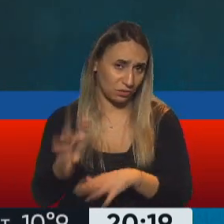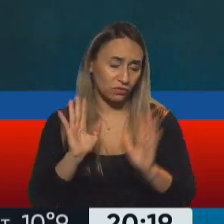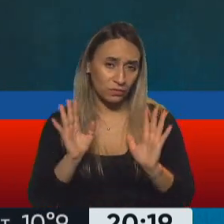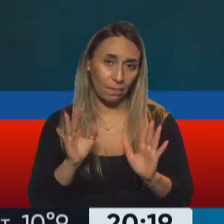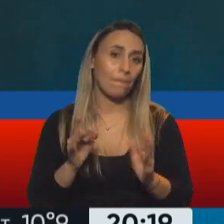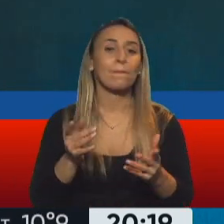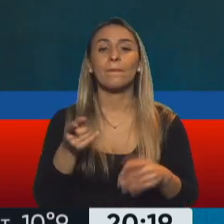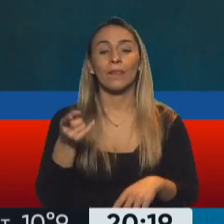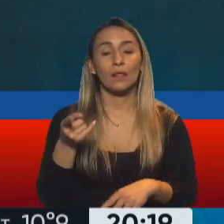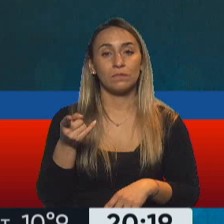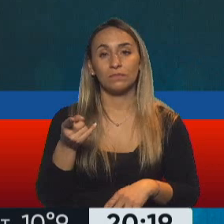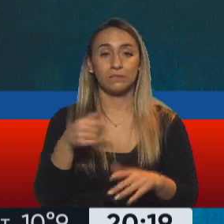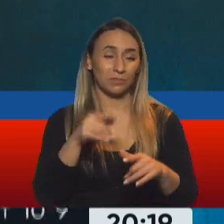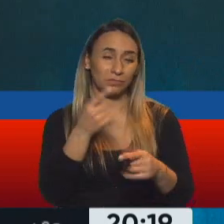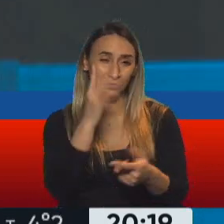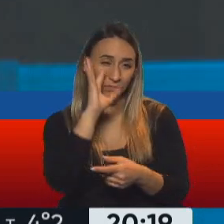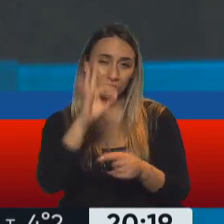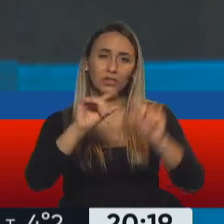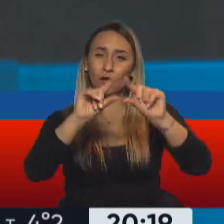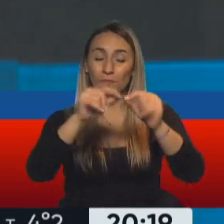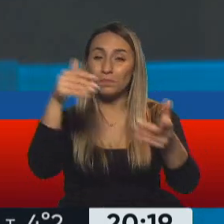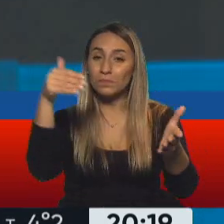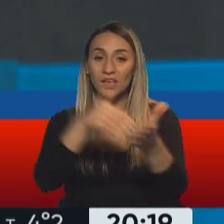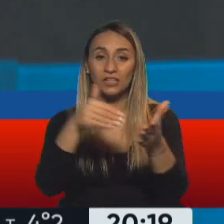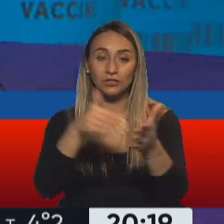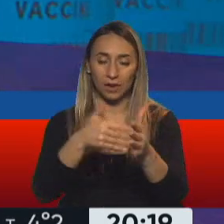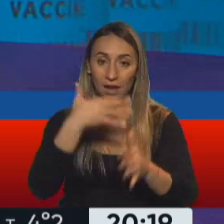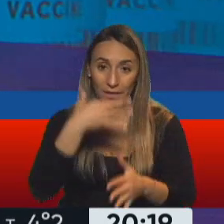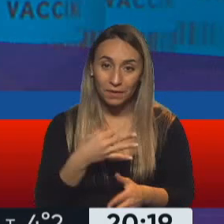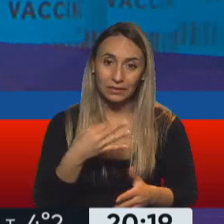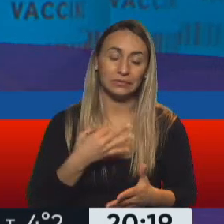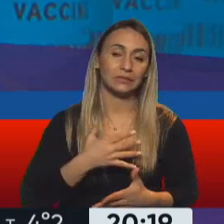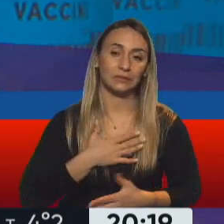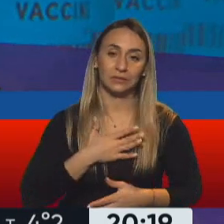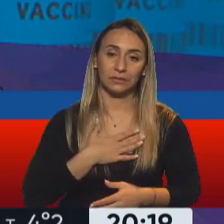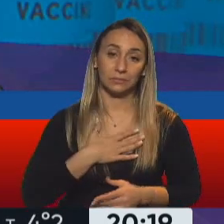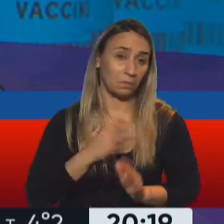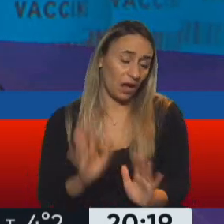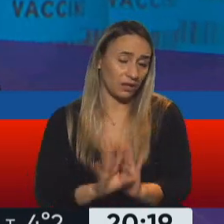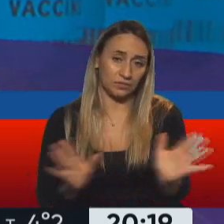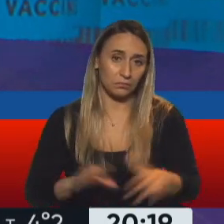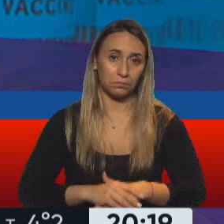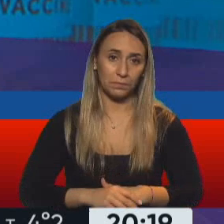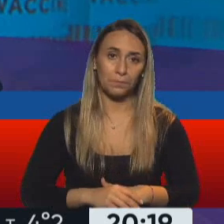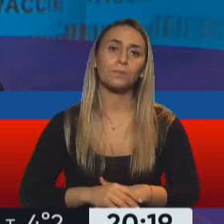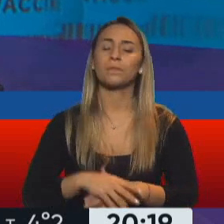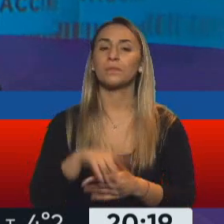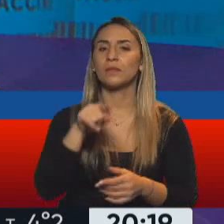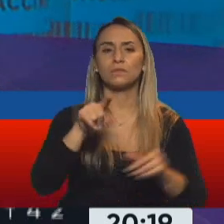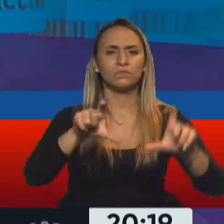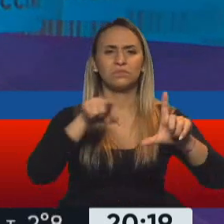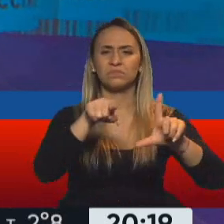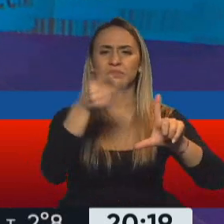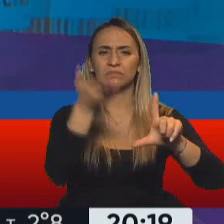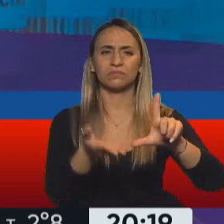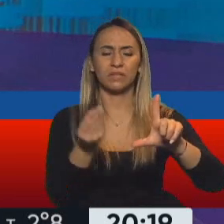si lo vemos reflejado en números millonarios, adquiere otra dimensión en la comprensión. Desgraciadamente es así. Y hablando de números, ¿qué repasamos aquí, doctor?